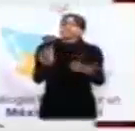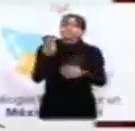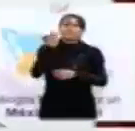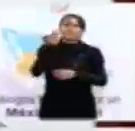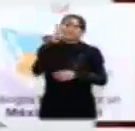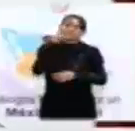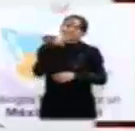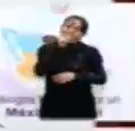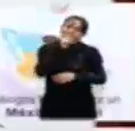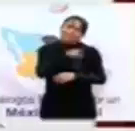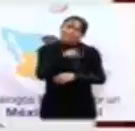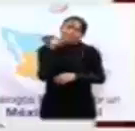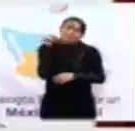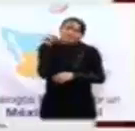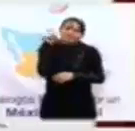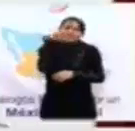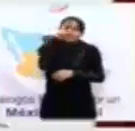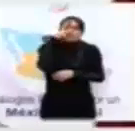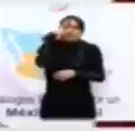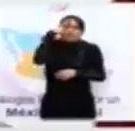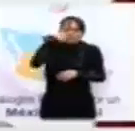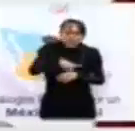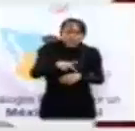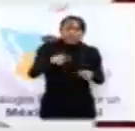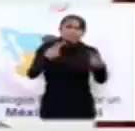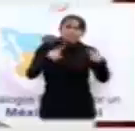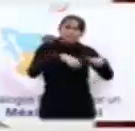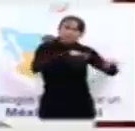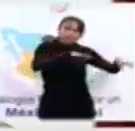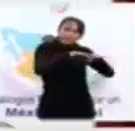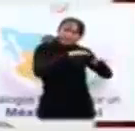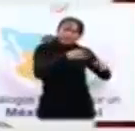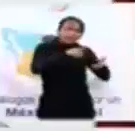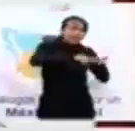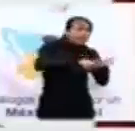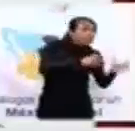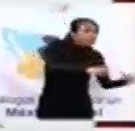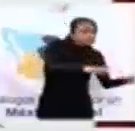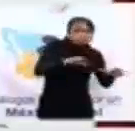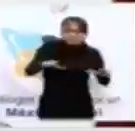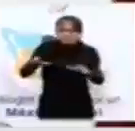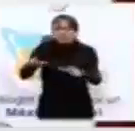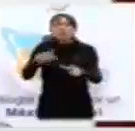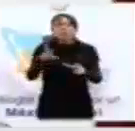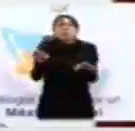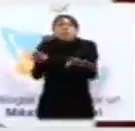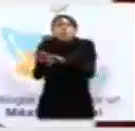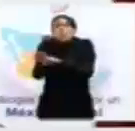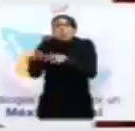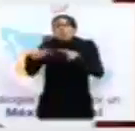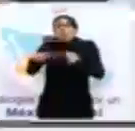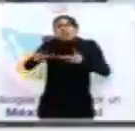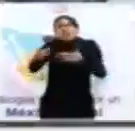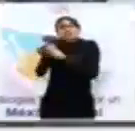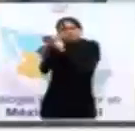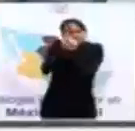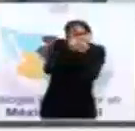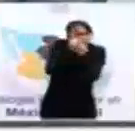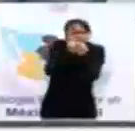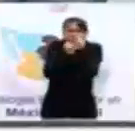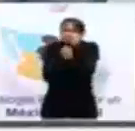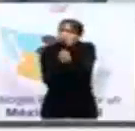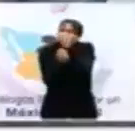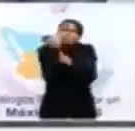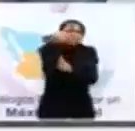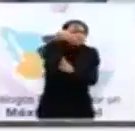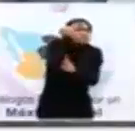sector primario, que es la investigación, la innovación, el extensionismo, que ya